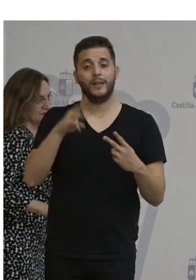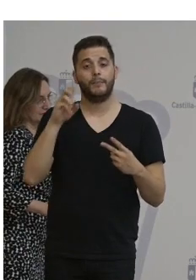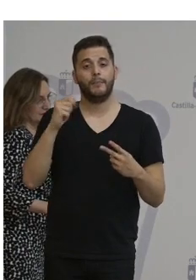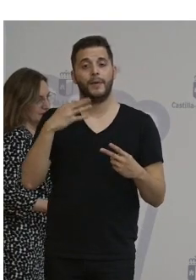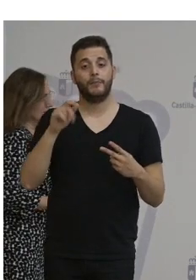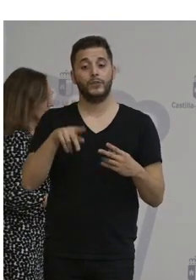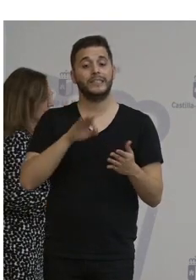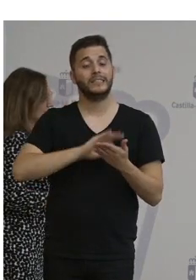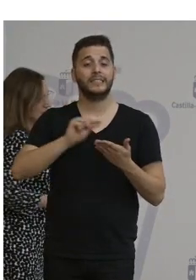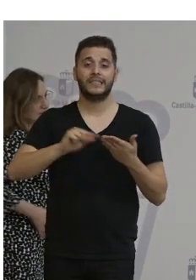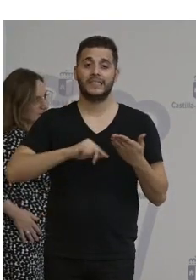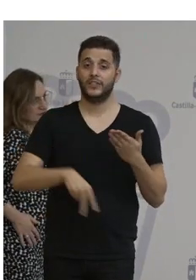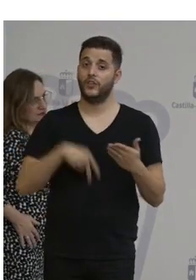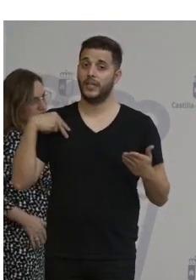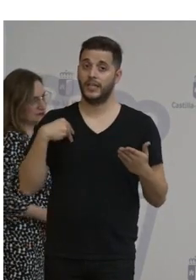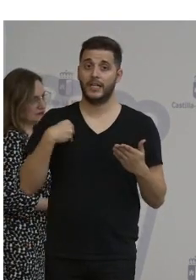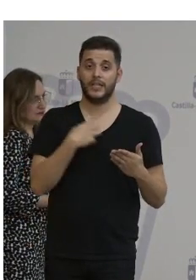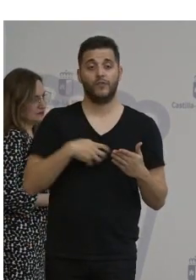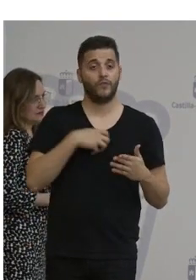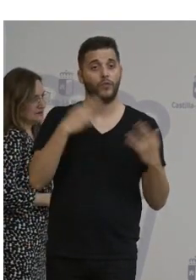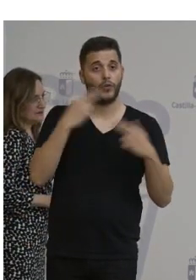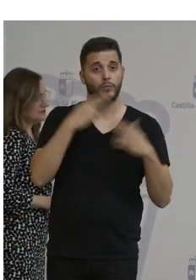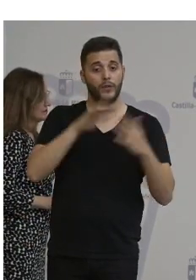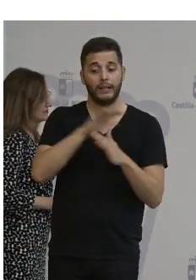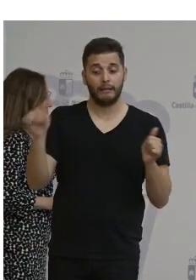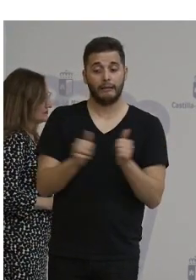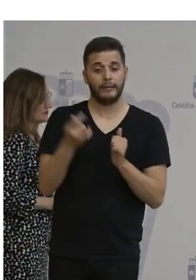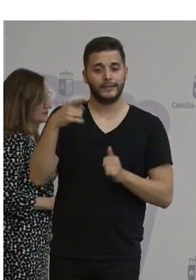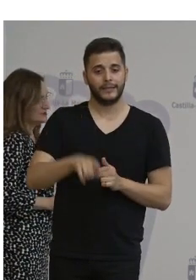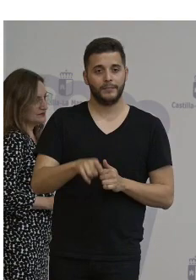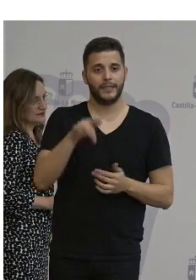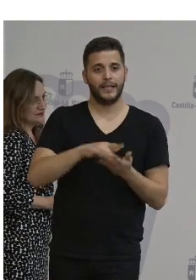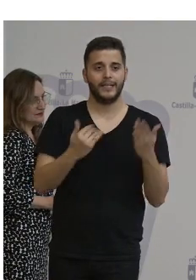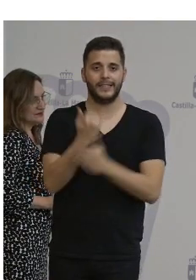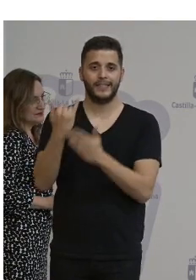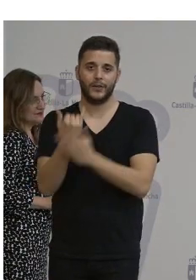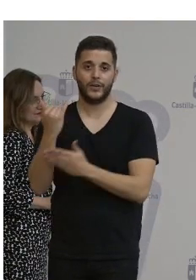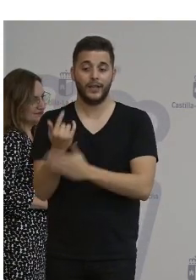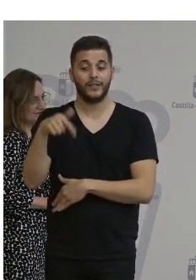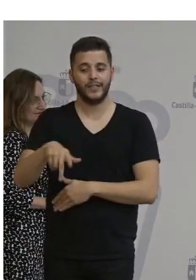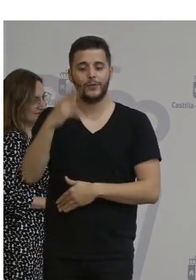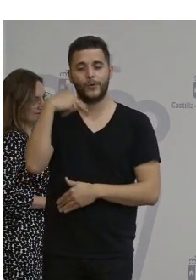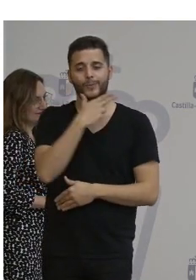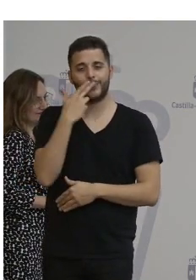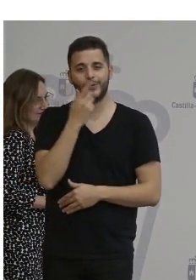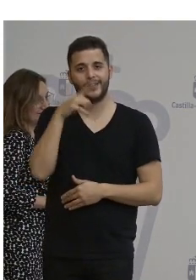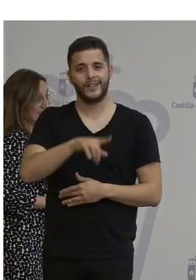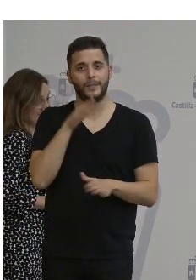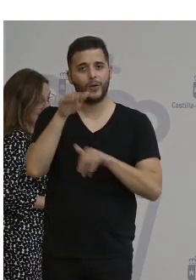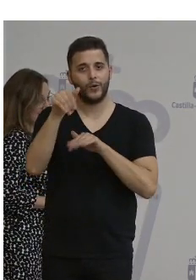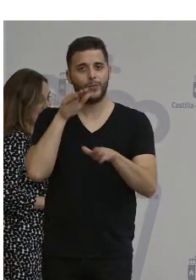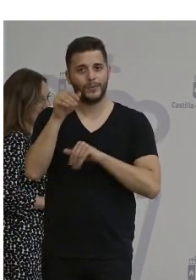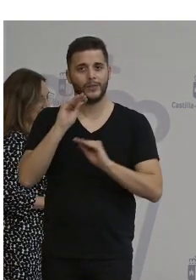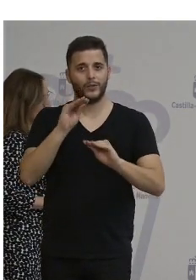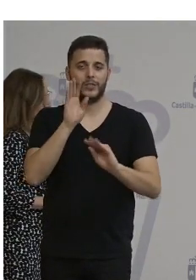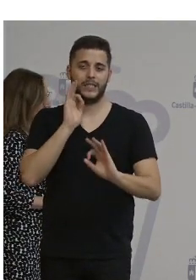general del Instituto Antaluz de Función Pública, que acompañan a Natalia Márquez a esta jornada y que han estado comprometidos con estas convocatorias